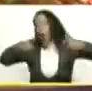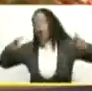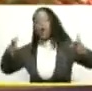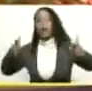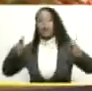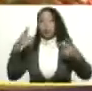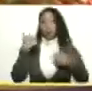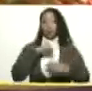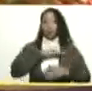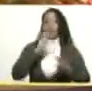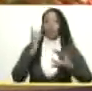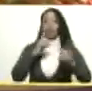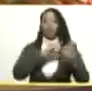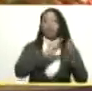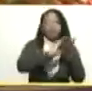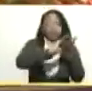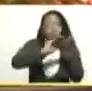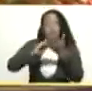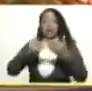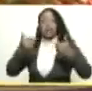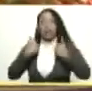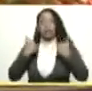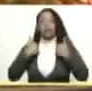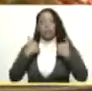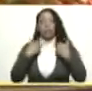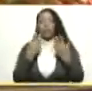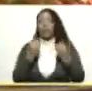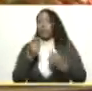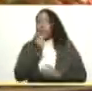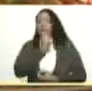económico que hemos recuperado? ¿Cuánto cuesta parir los recursos